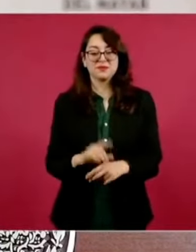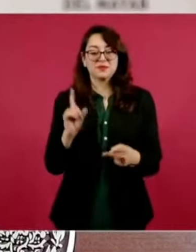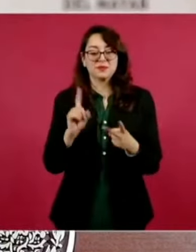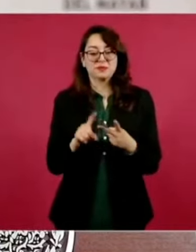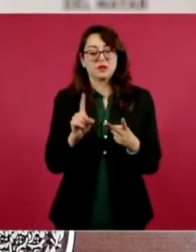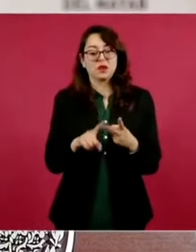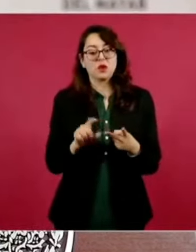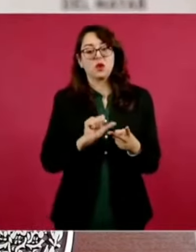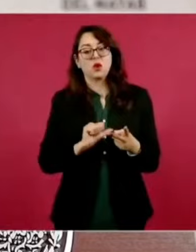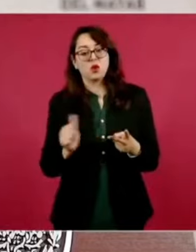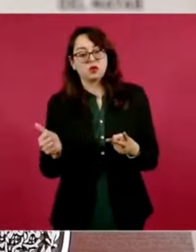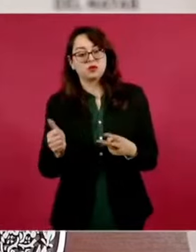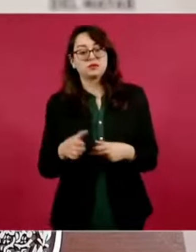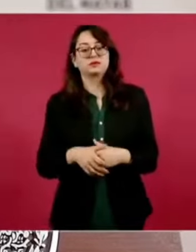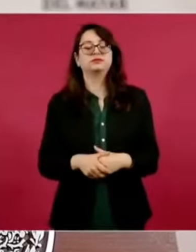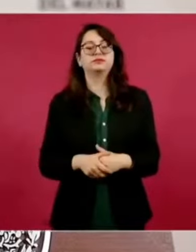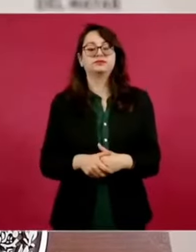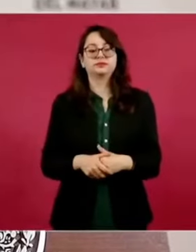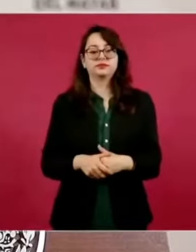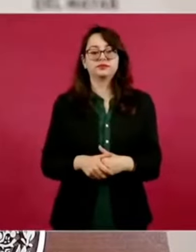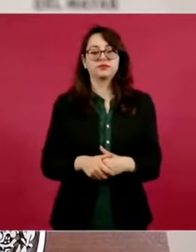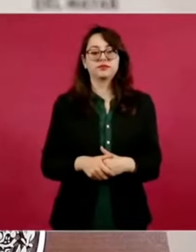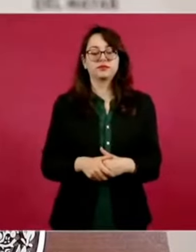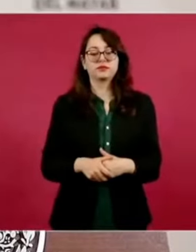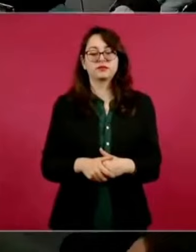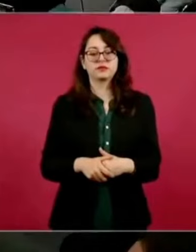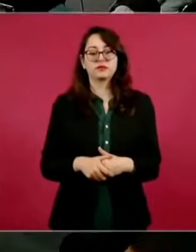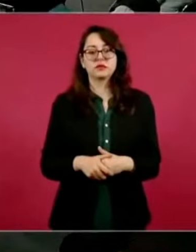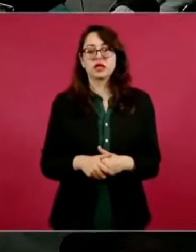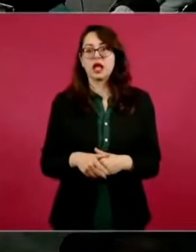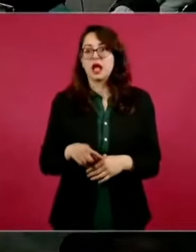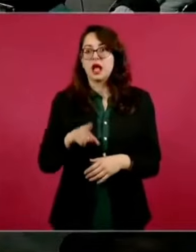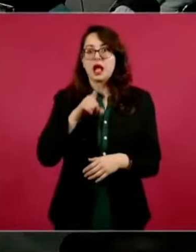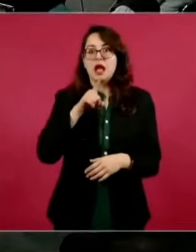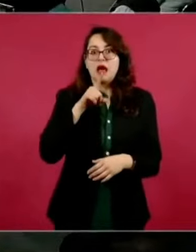asunto, la puerta,